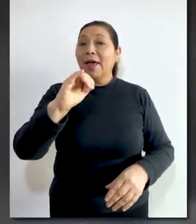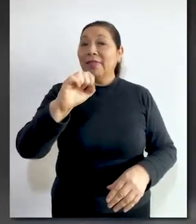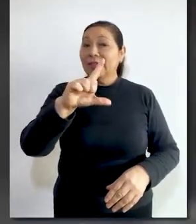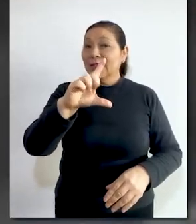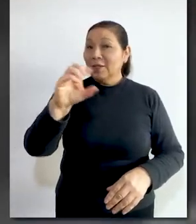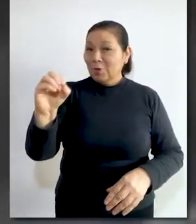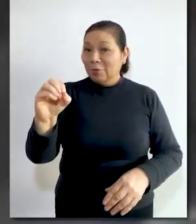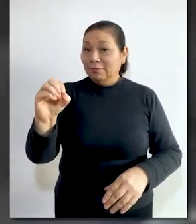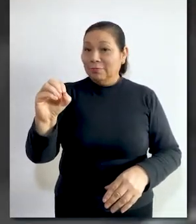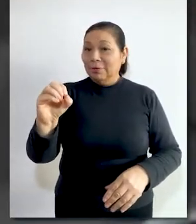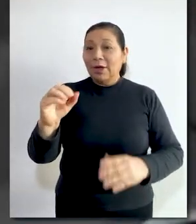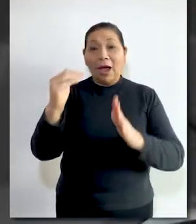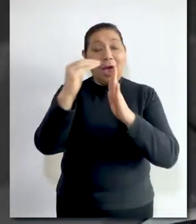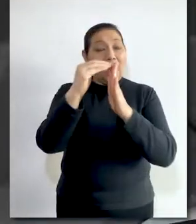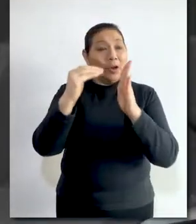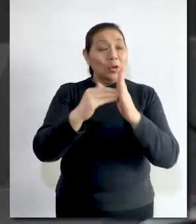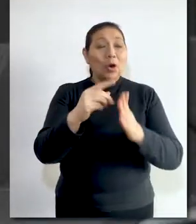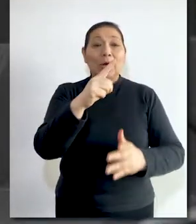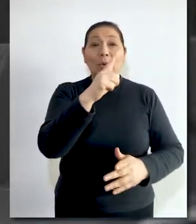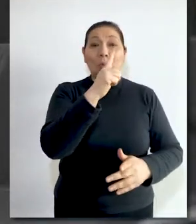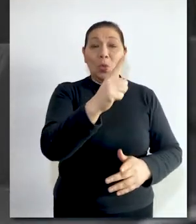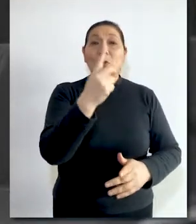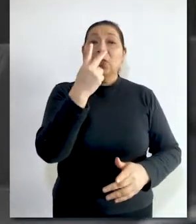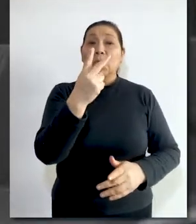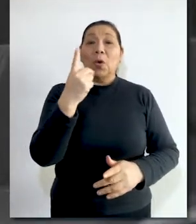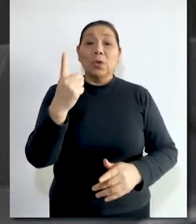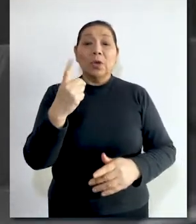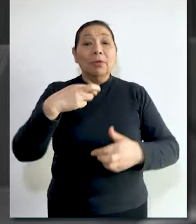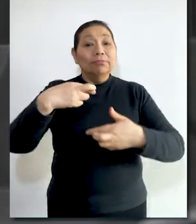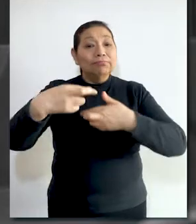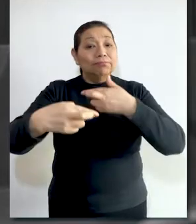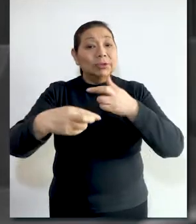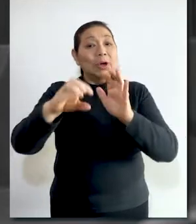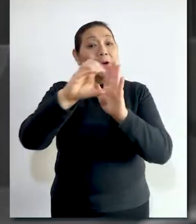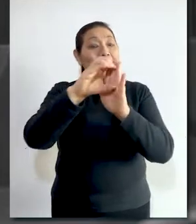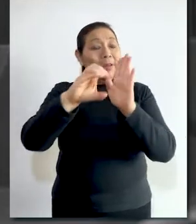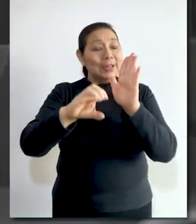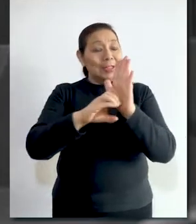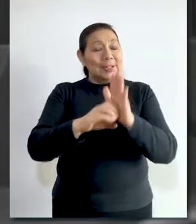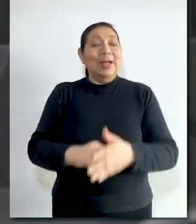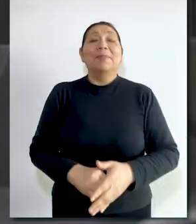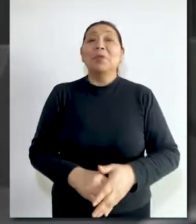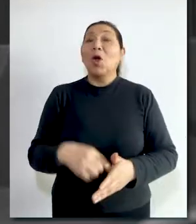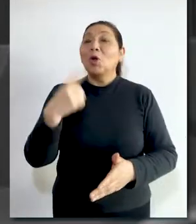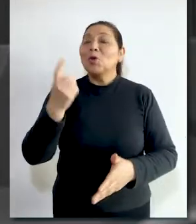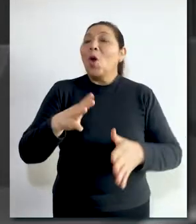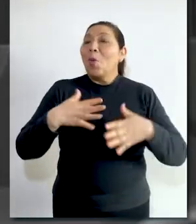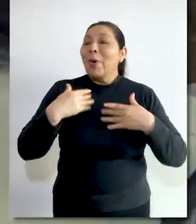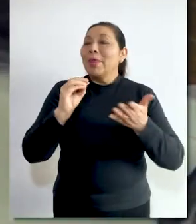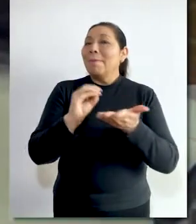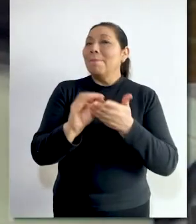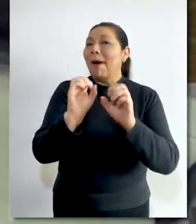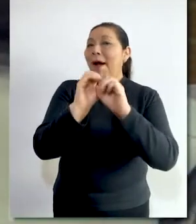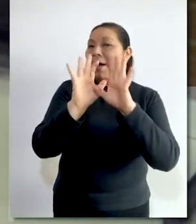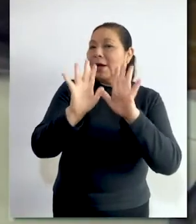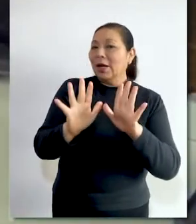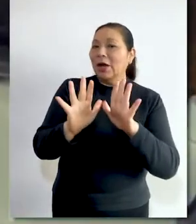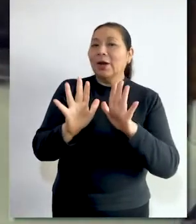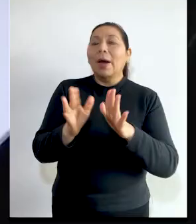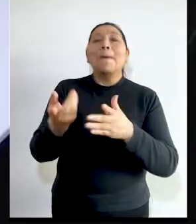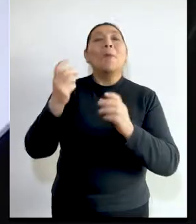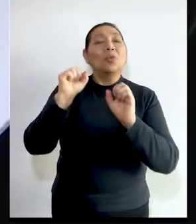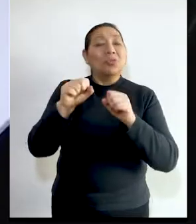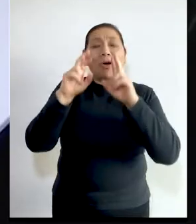porque de acuerdo a lo previsto en el artículo 121 del código procesal constitucional sólo puede aclarar algún